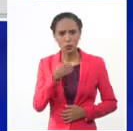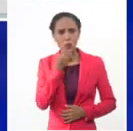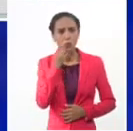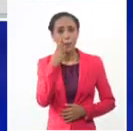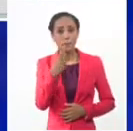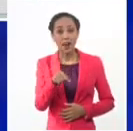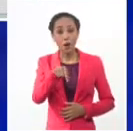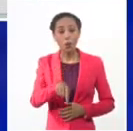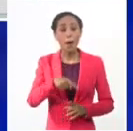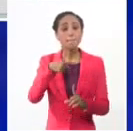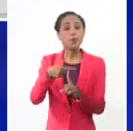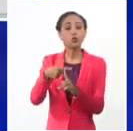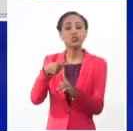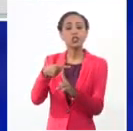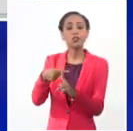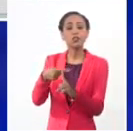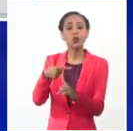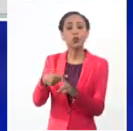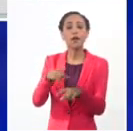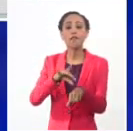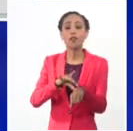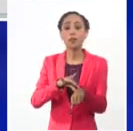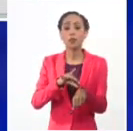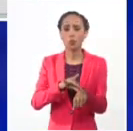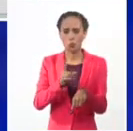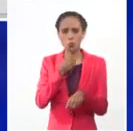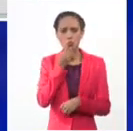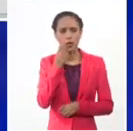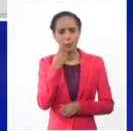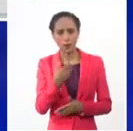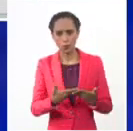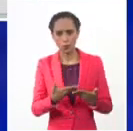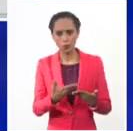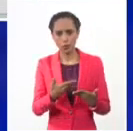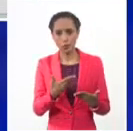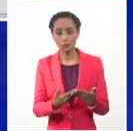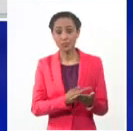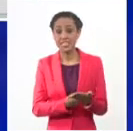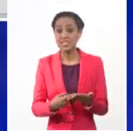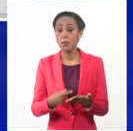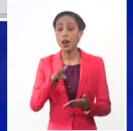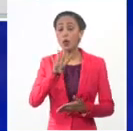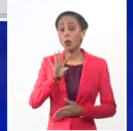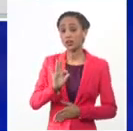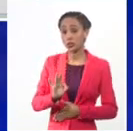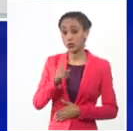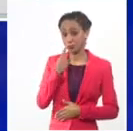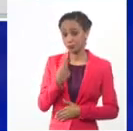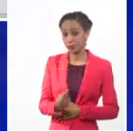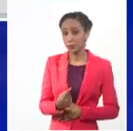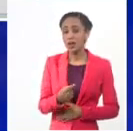positividad de las muestras, ahí lo tienen. La semana 48 la positividad fue de